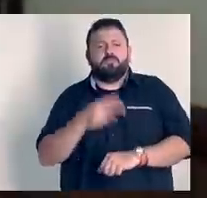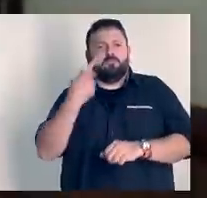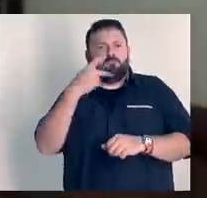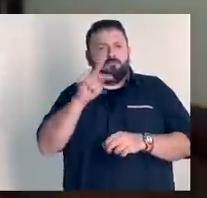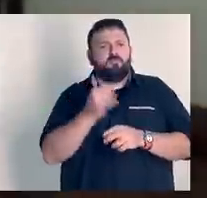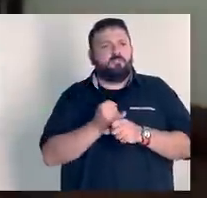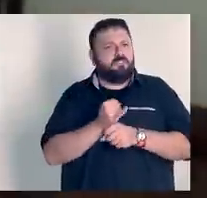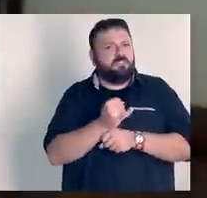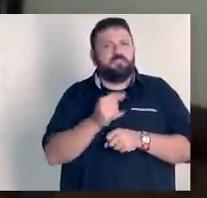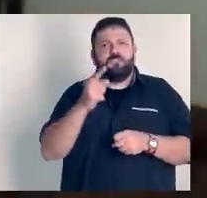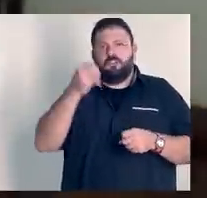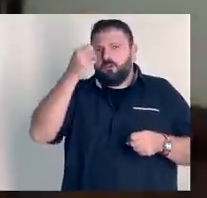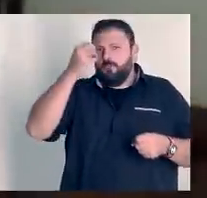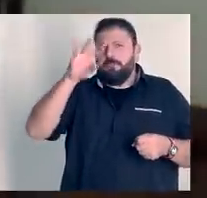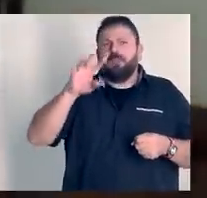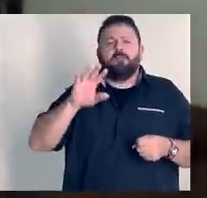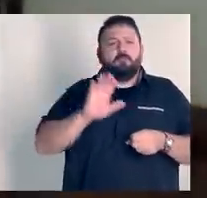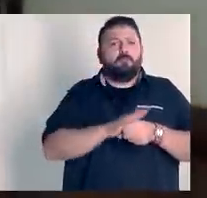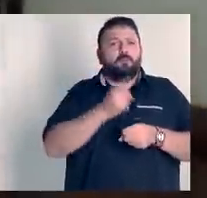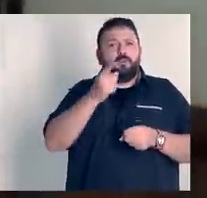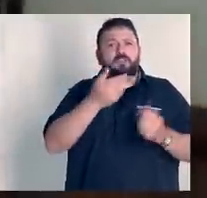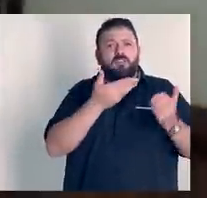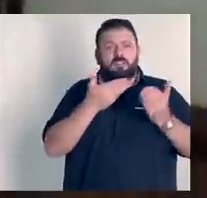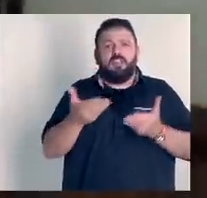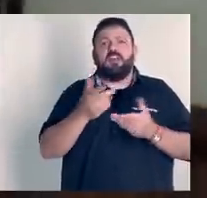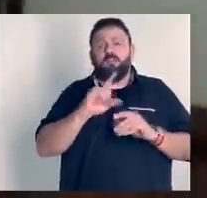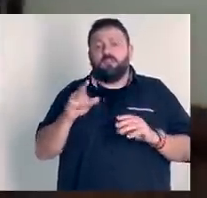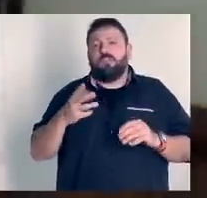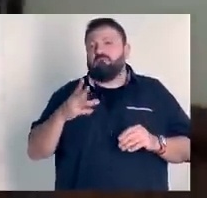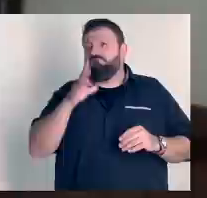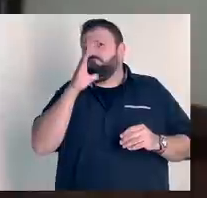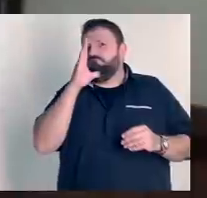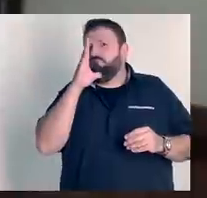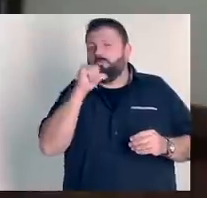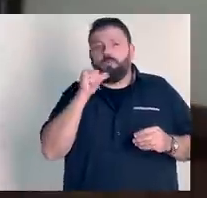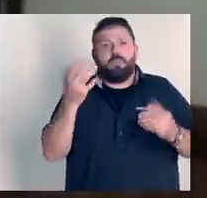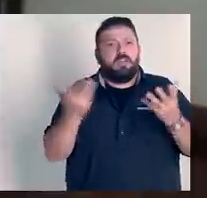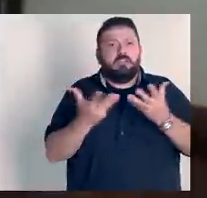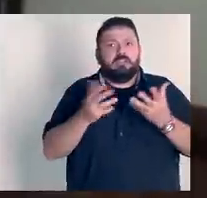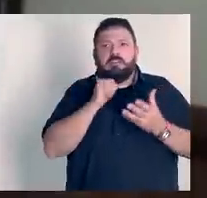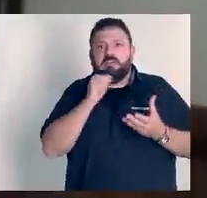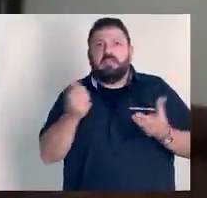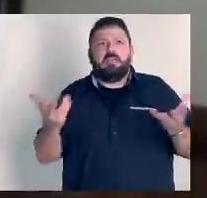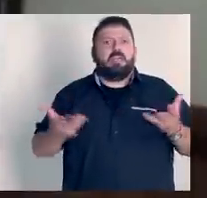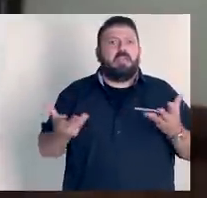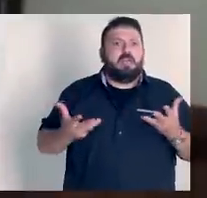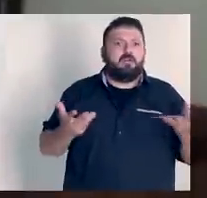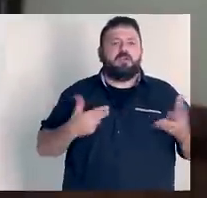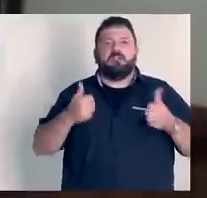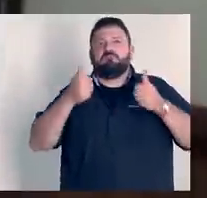hacer OmniLife, porque ellos llegaron a la conclusión que no podían obviamente estar sin hacer nada, y vieron en nuestros